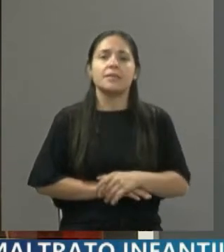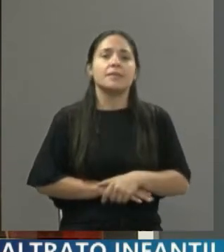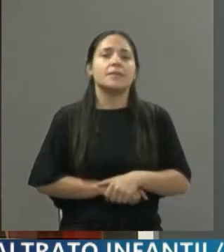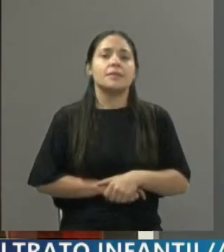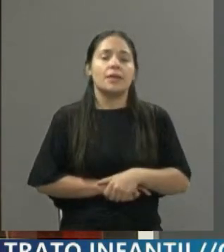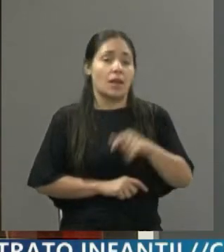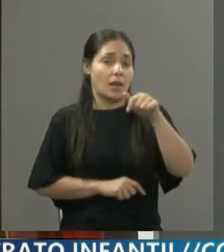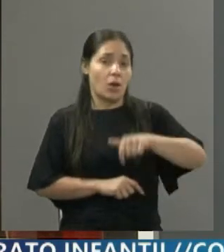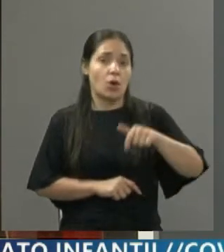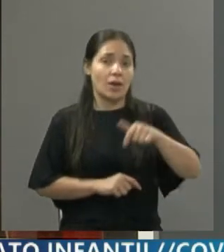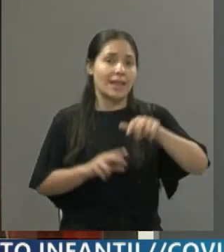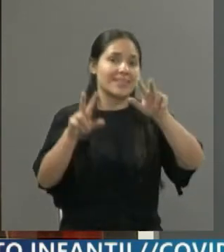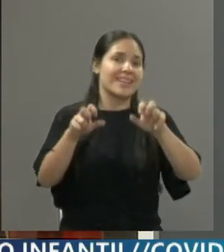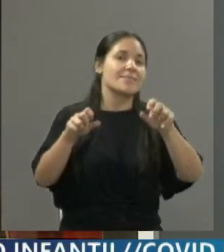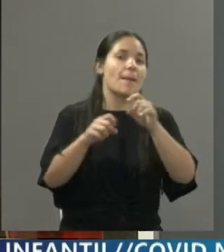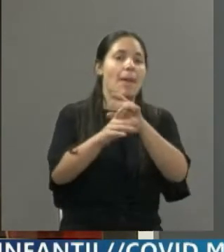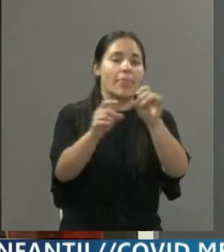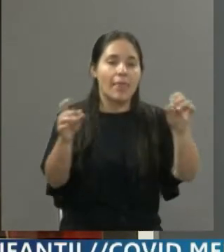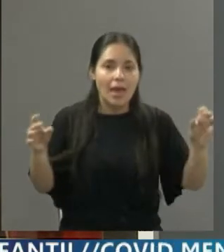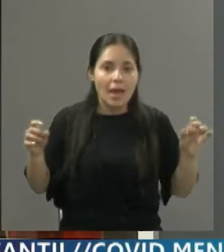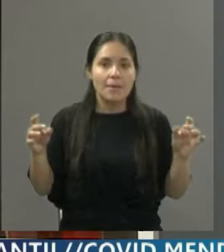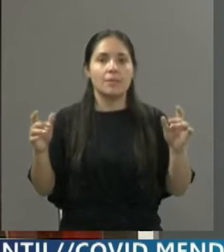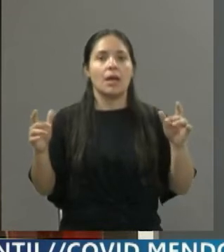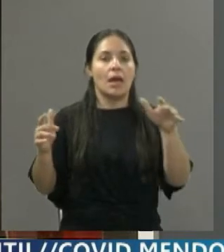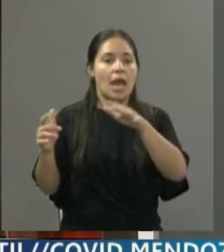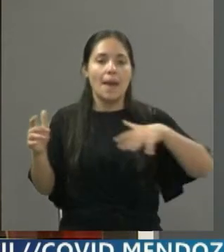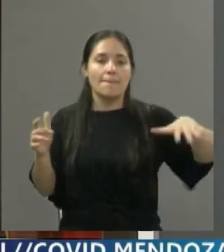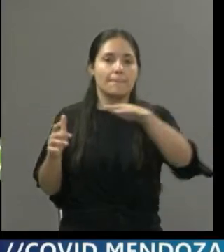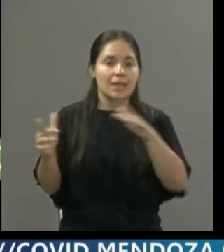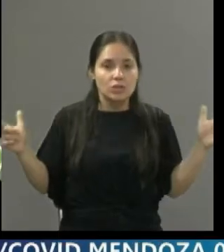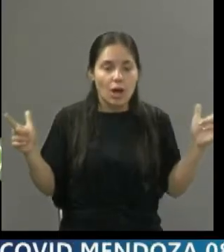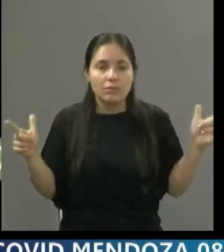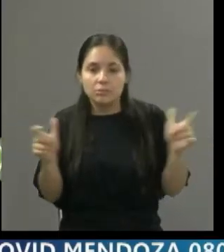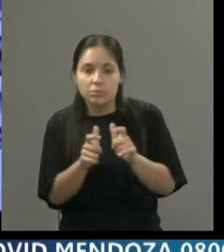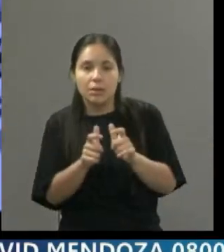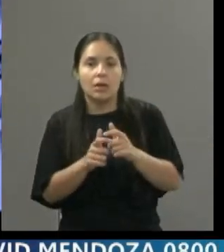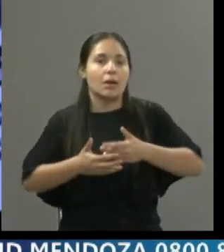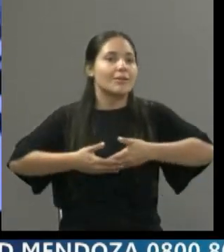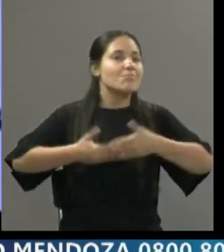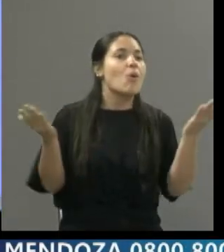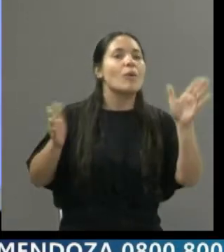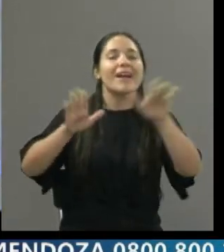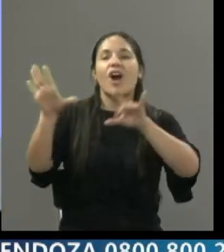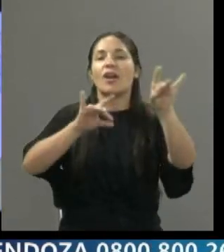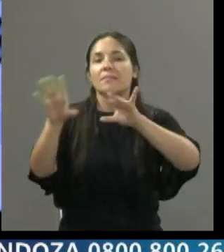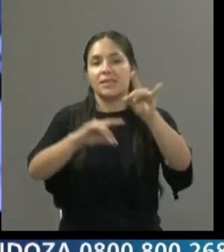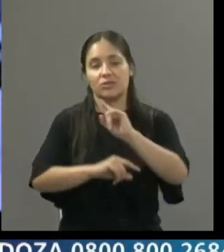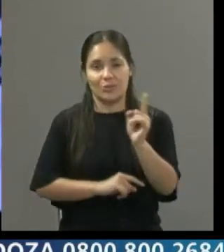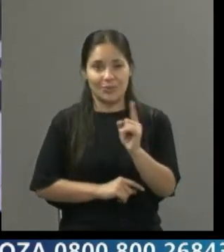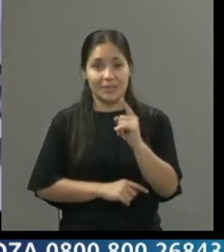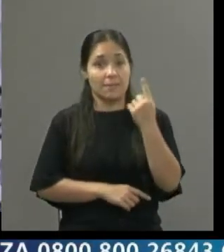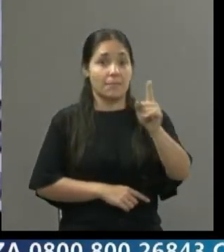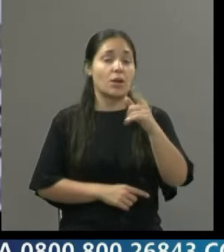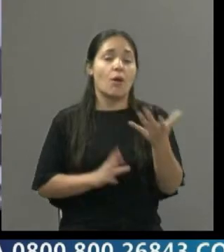ahora por el contexto de pandemia y por el aforo reducido no hemos abierto la invitación a todo el mundo. Pero tradicionalmente, en un